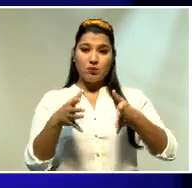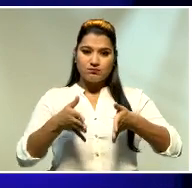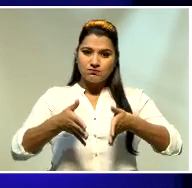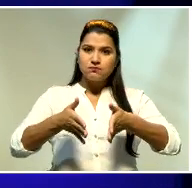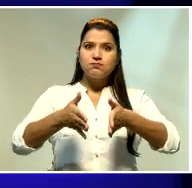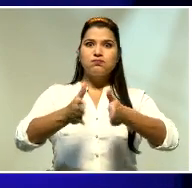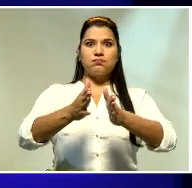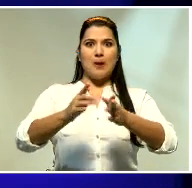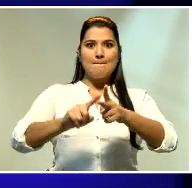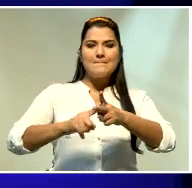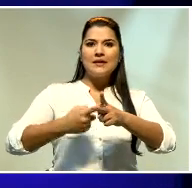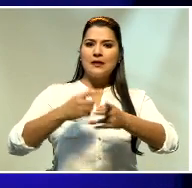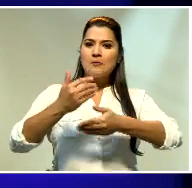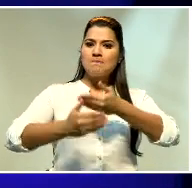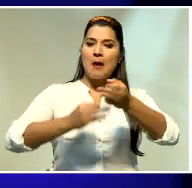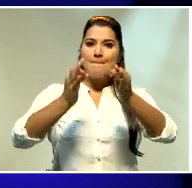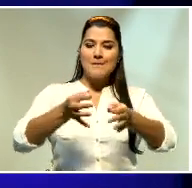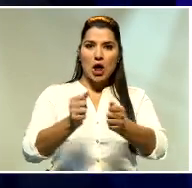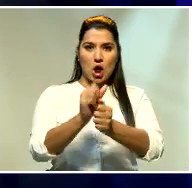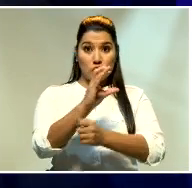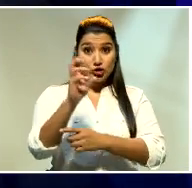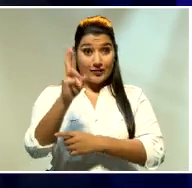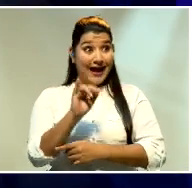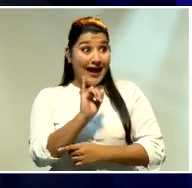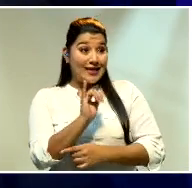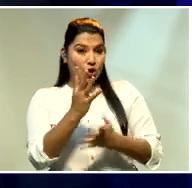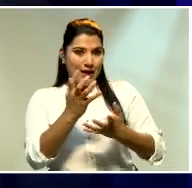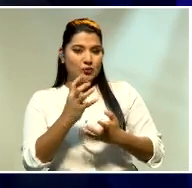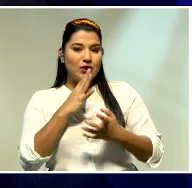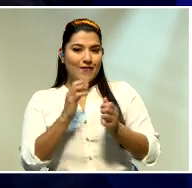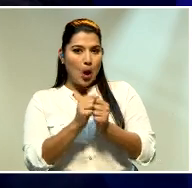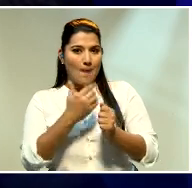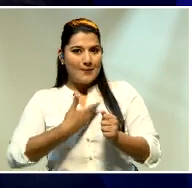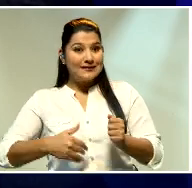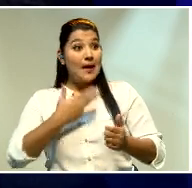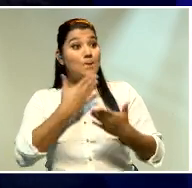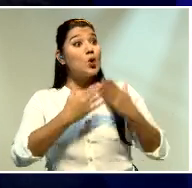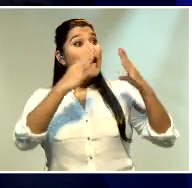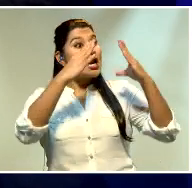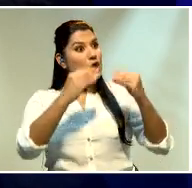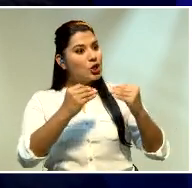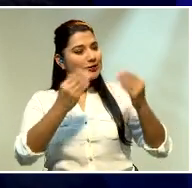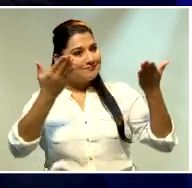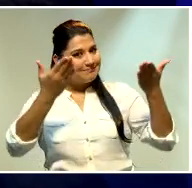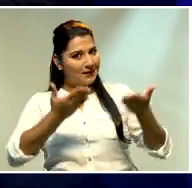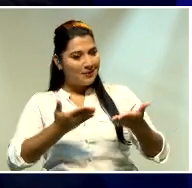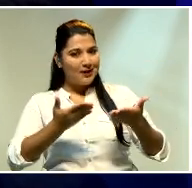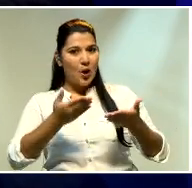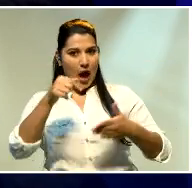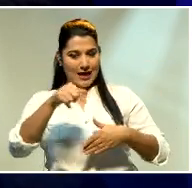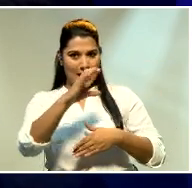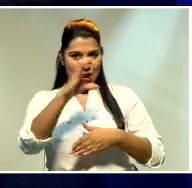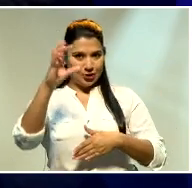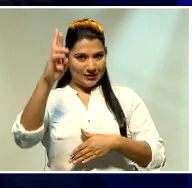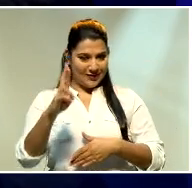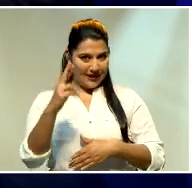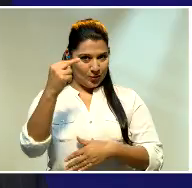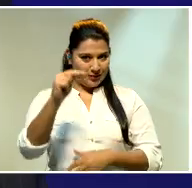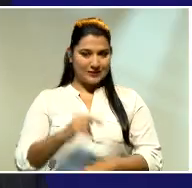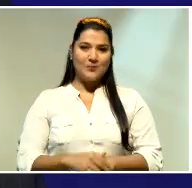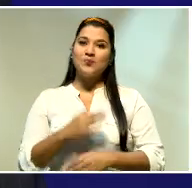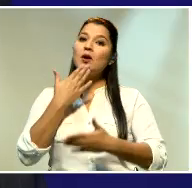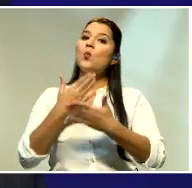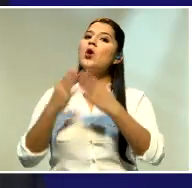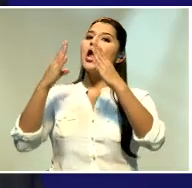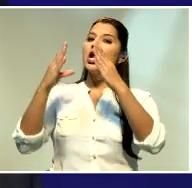Sobre eso vamos a conversar con el presidente. Buenas noches, don Carlos Alvarado, bienvenido al set de Costa Rica Noticias. Muy